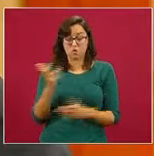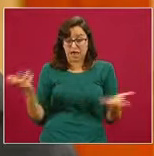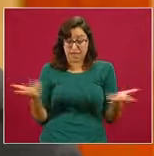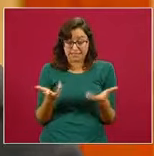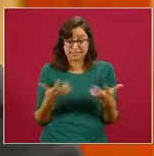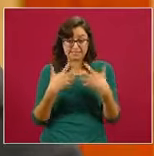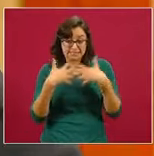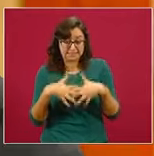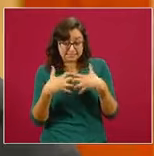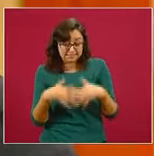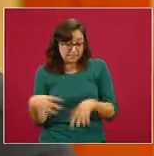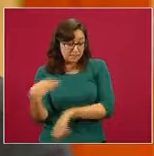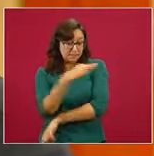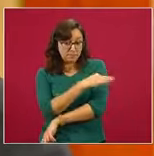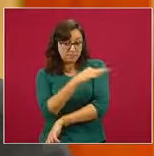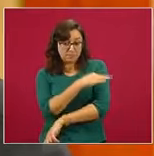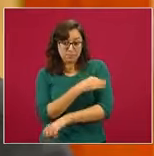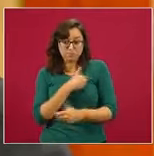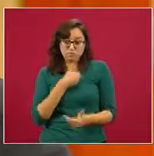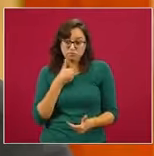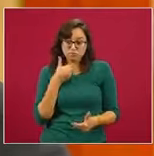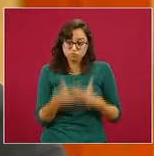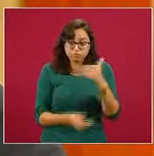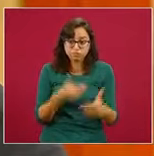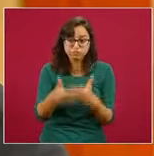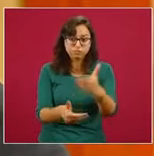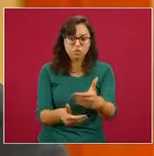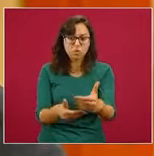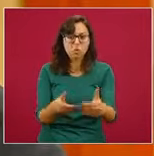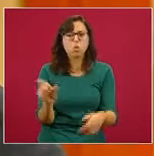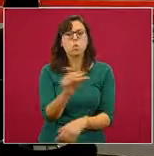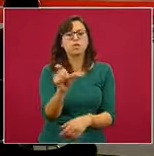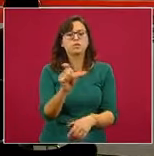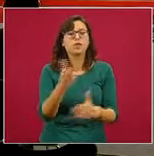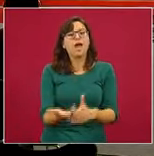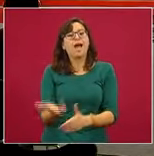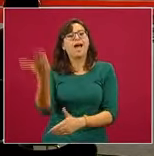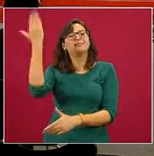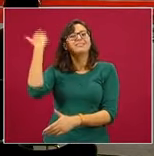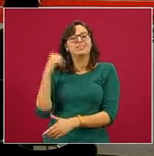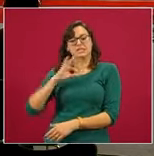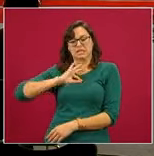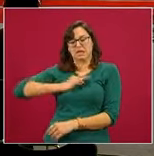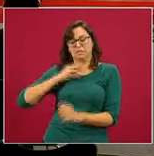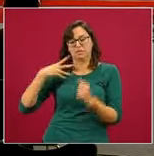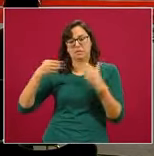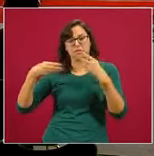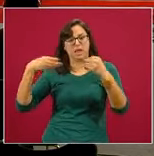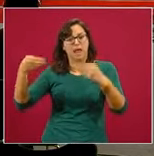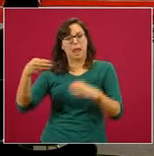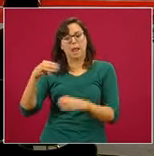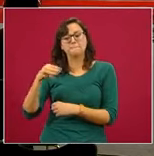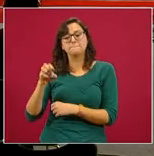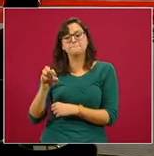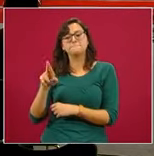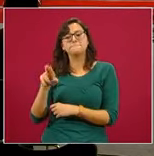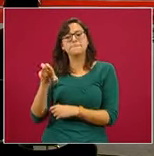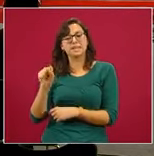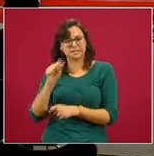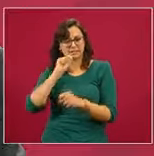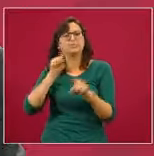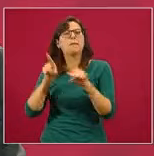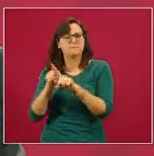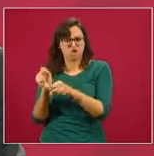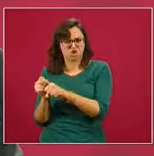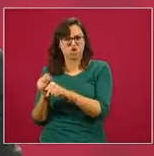vacuna se avanzó durante la epidemia de MERS, que es otro de los coronavirus altamente